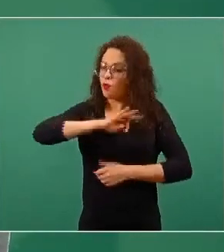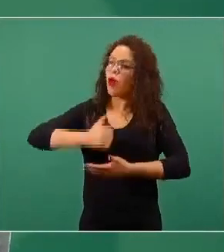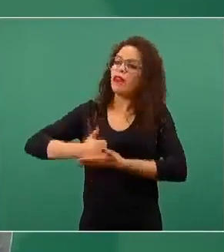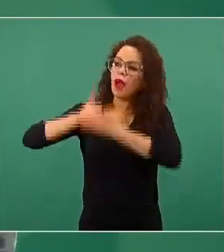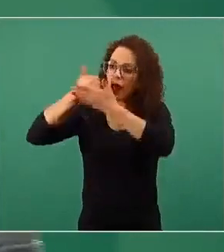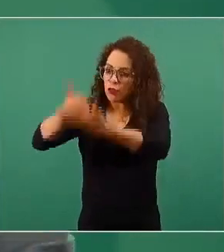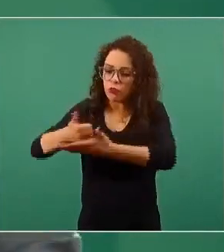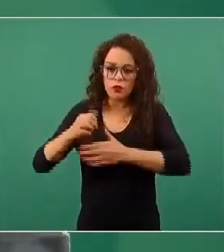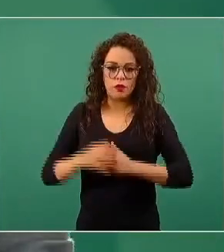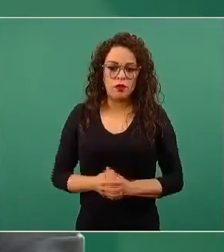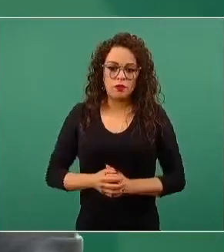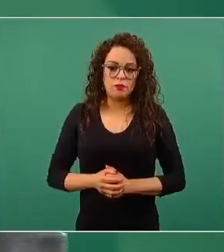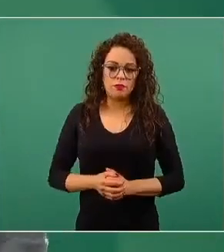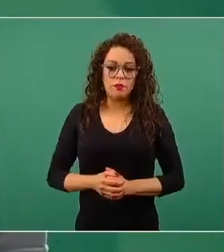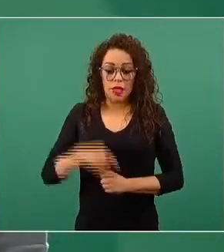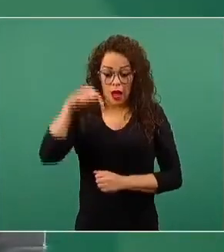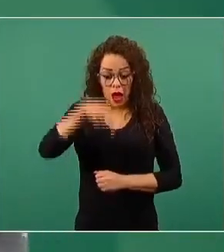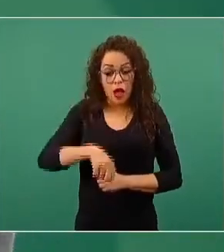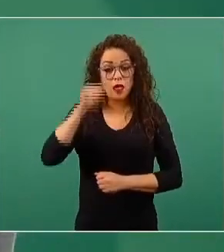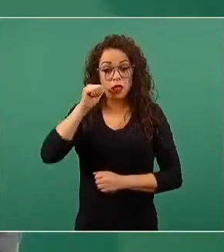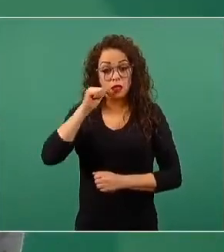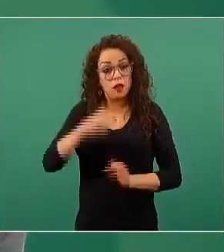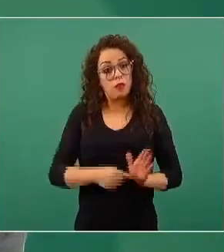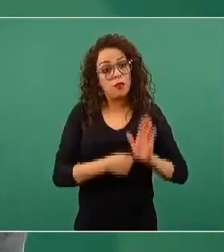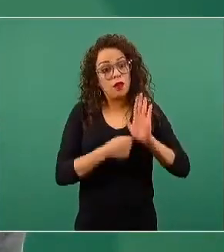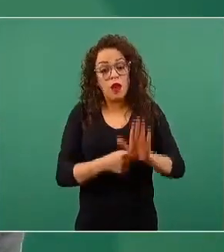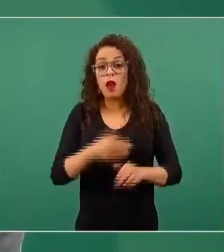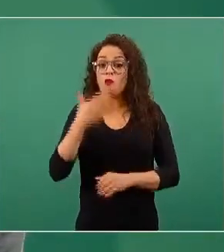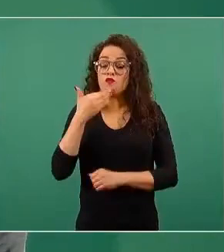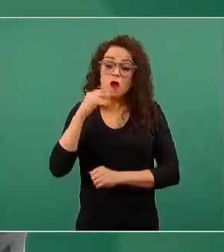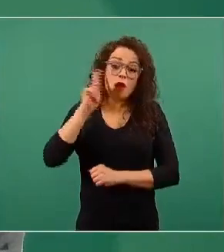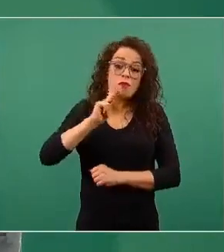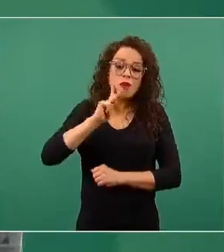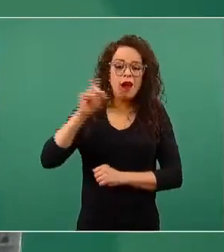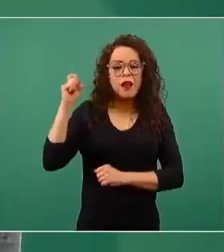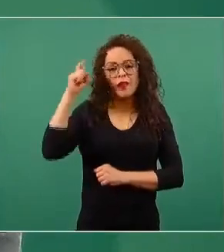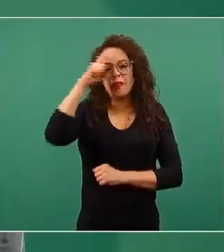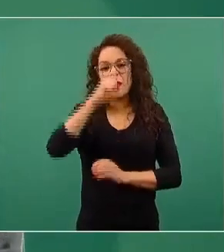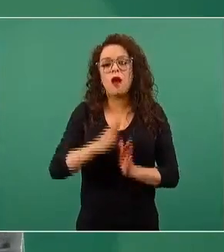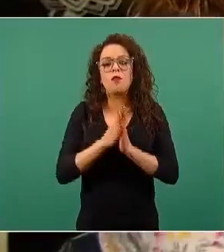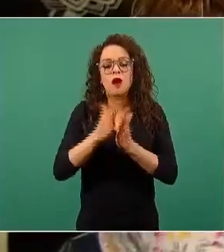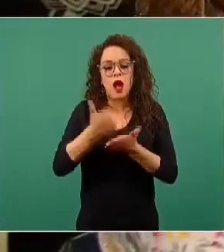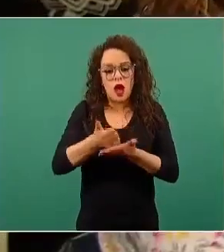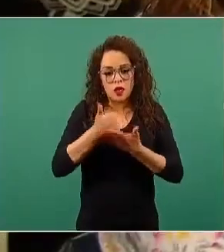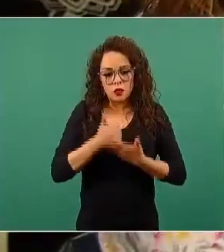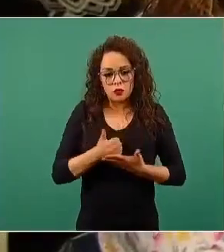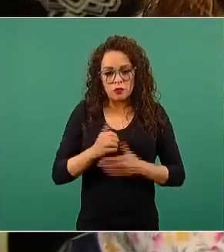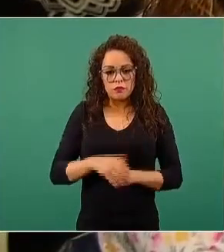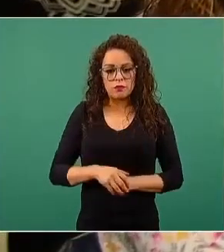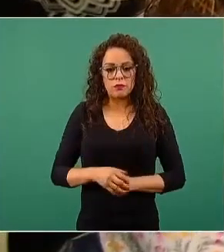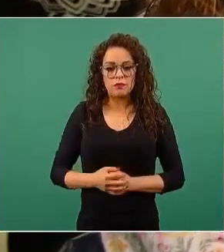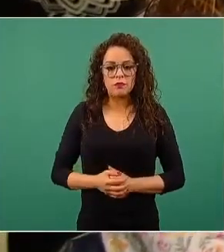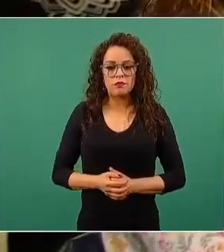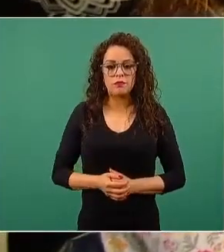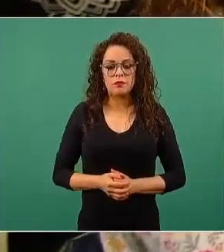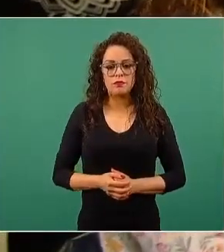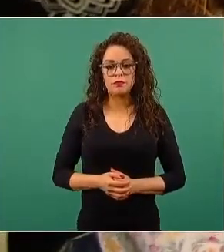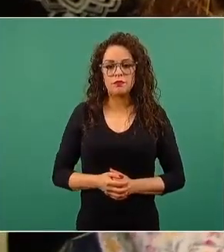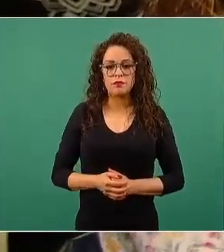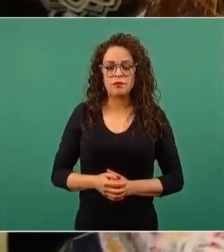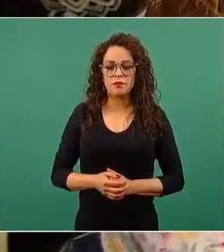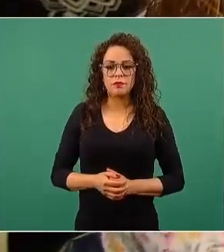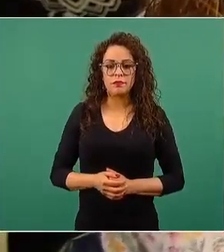tiene esta costumbre de presentar algo como cierto sin presentar evidencia. Ayúdenos ¿Qué a ayudar. evidencia sería? ¿Le traigo ¿A al quién subsecretario de